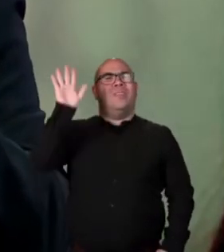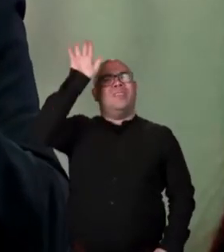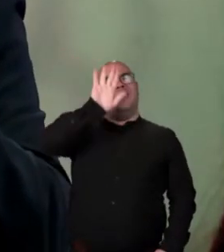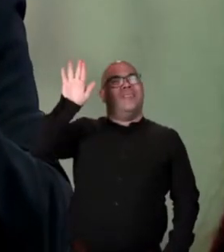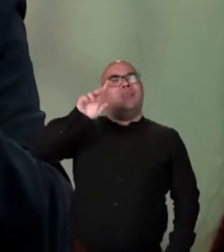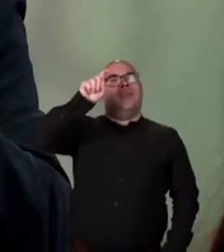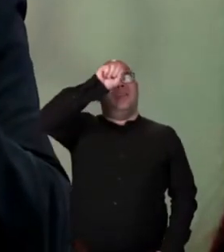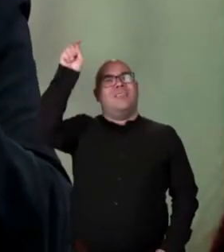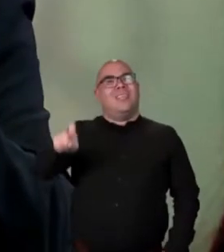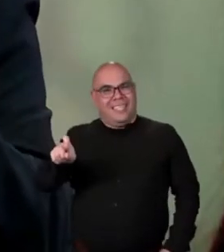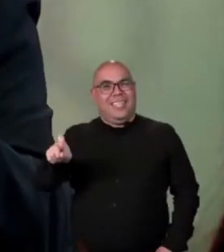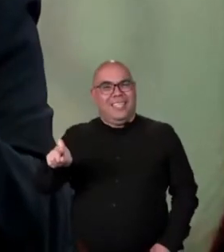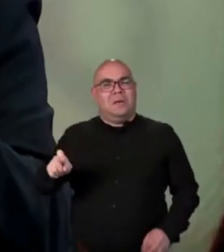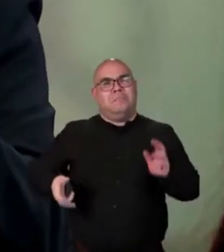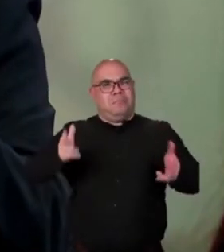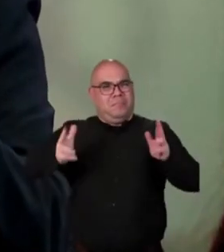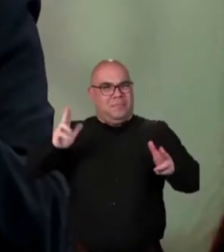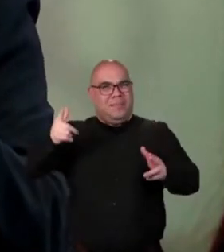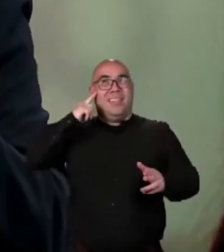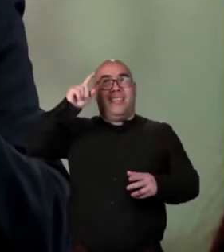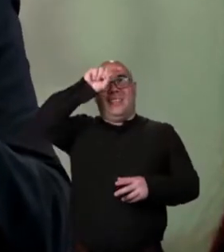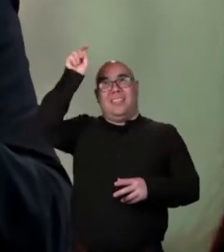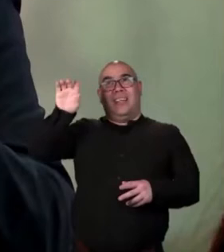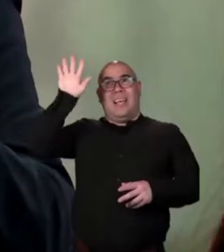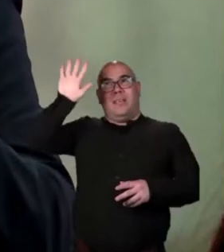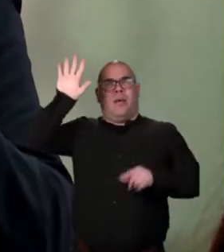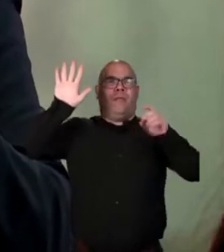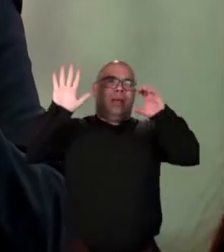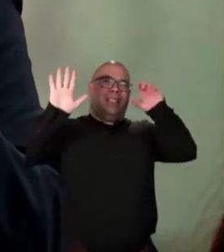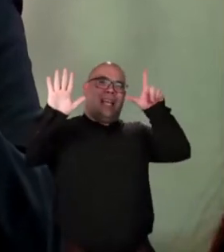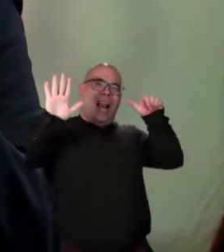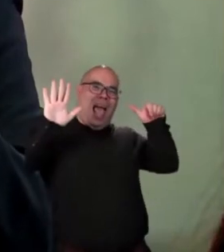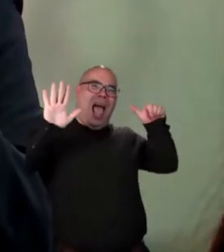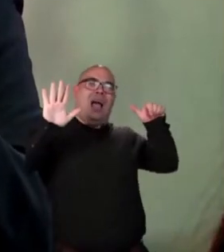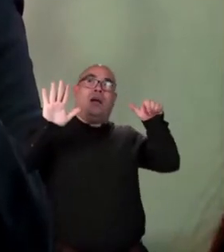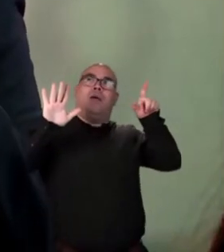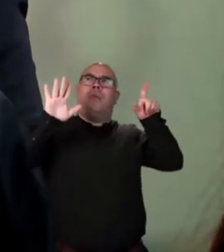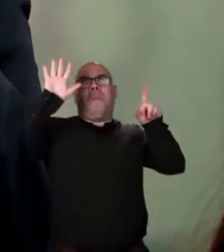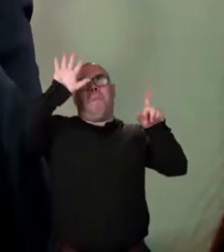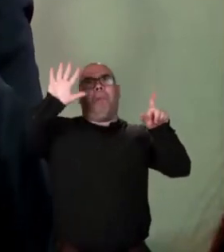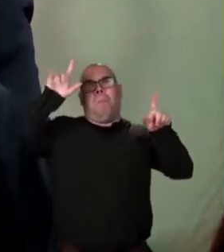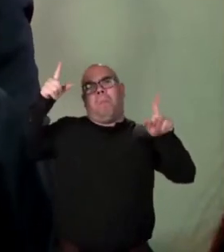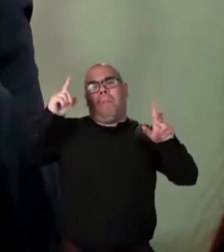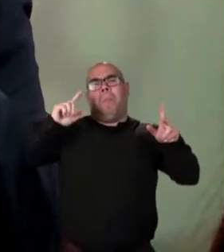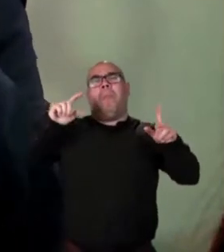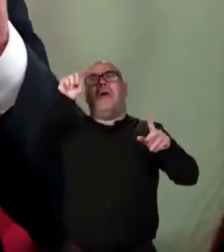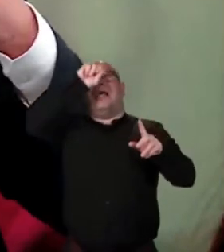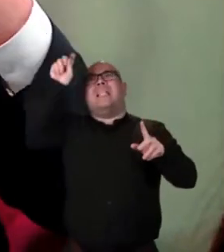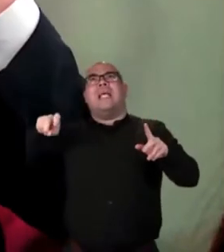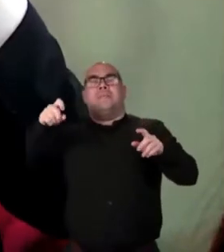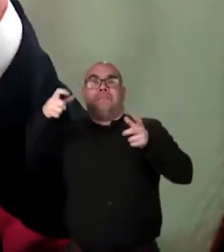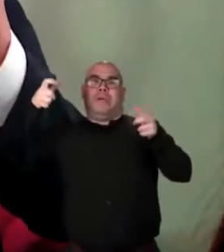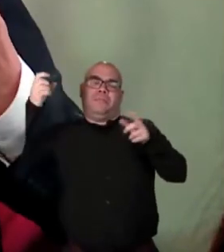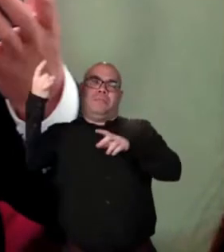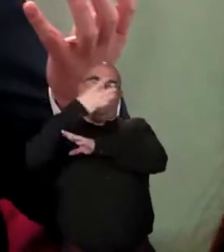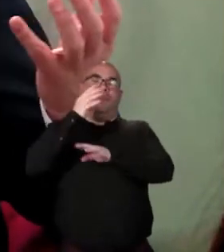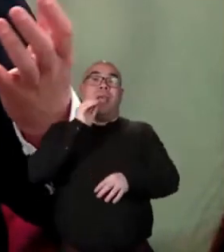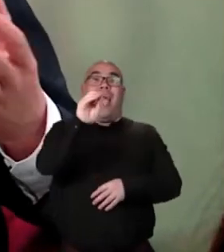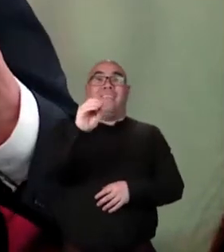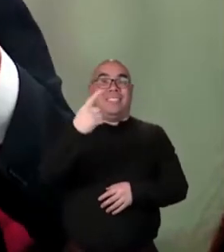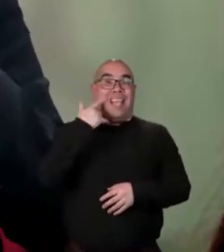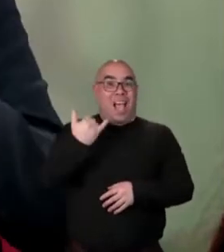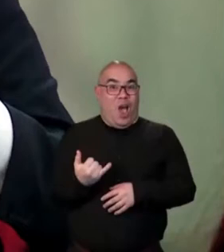público más grande de eeuu después desde california los muchachos hoy hacen algo que para nosotros los